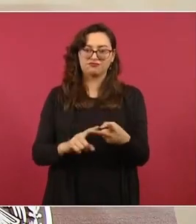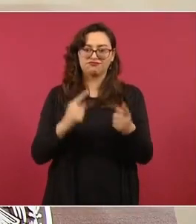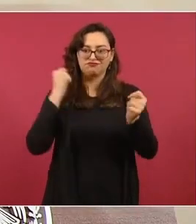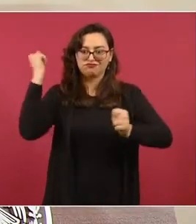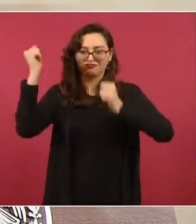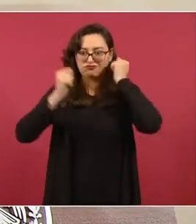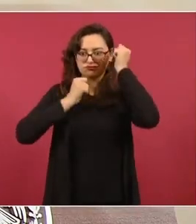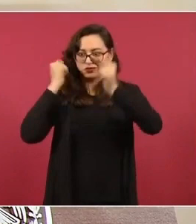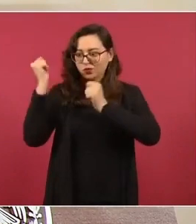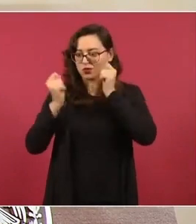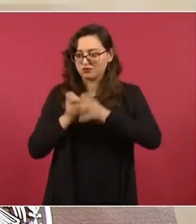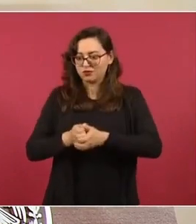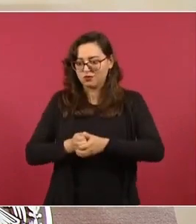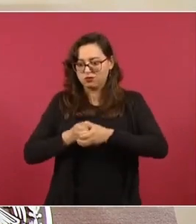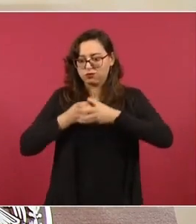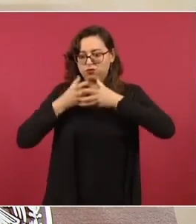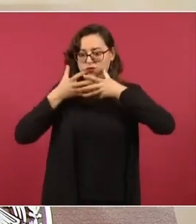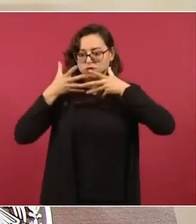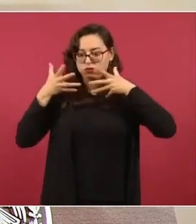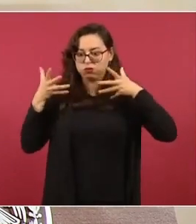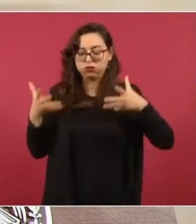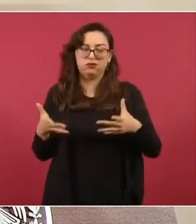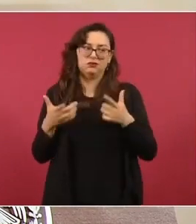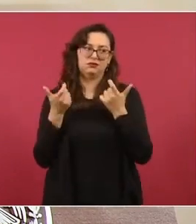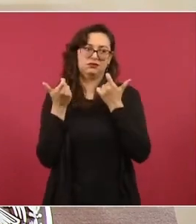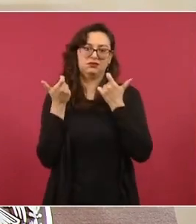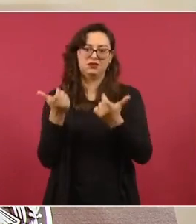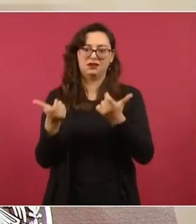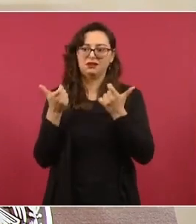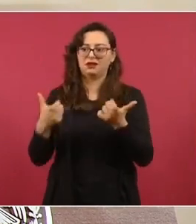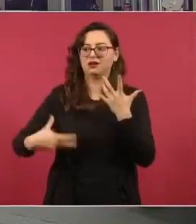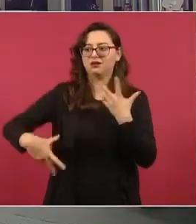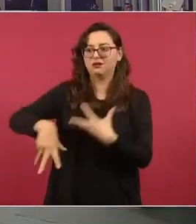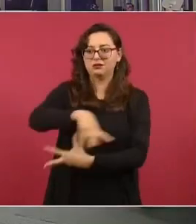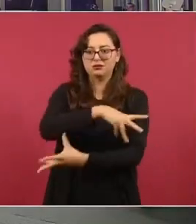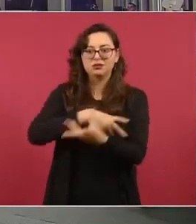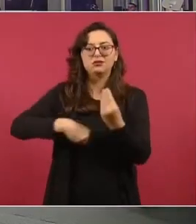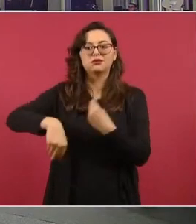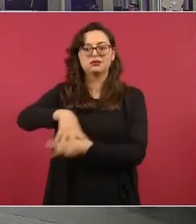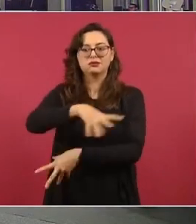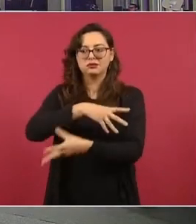para una zona que ha estado abandonada por mucho tiempo.